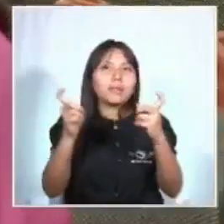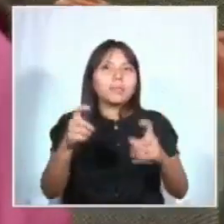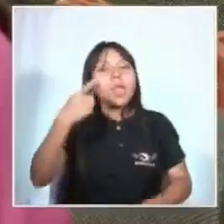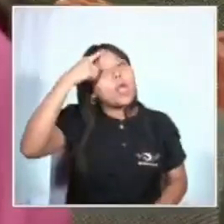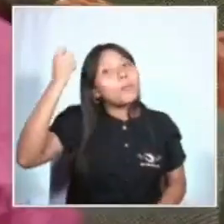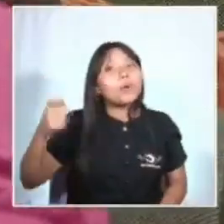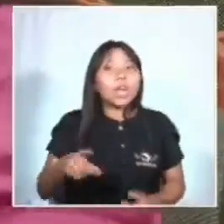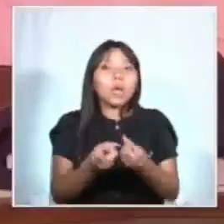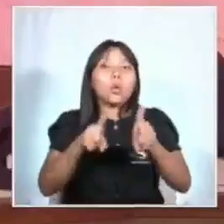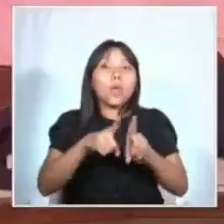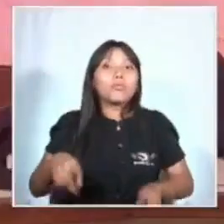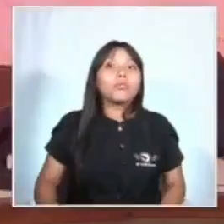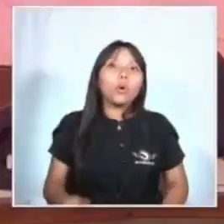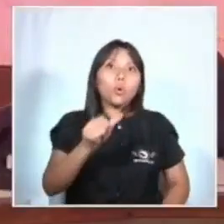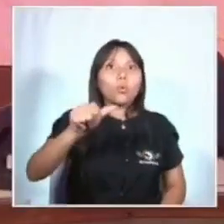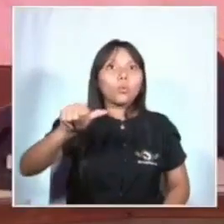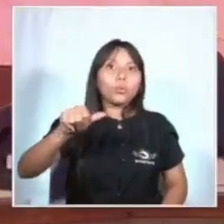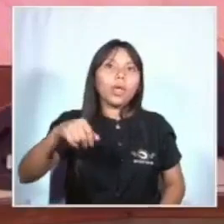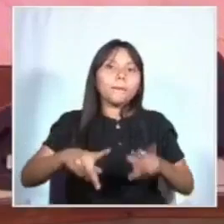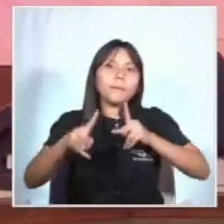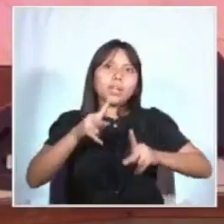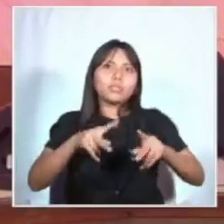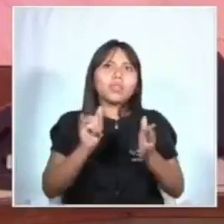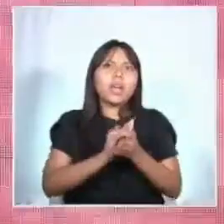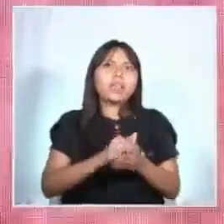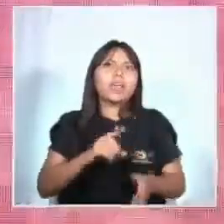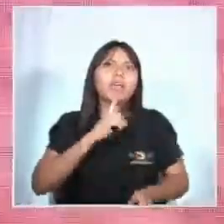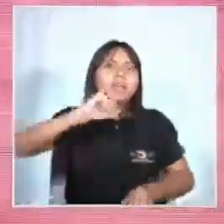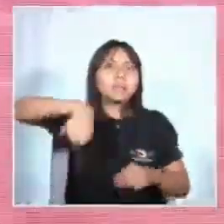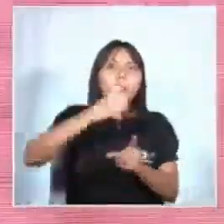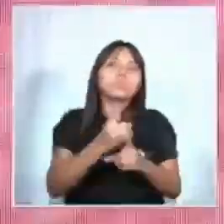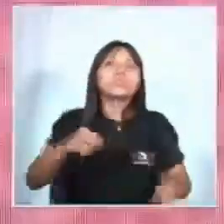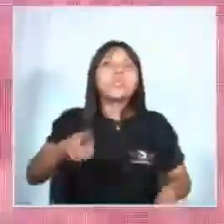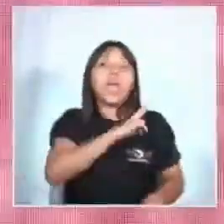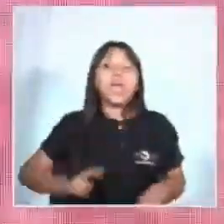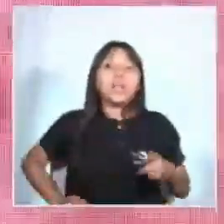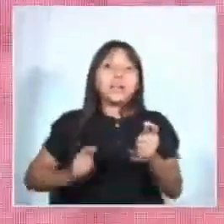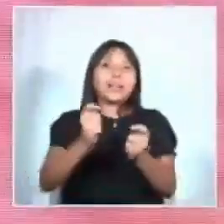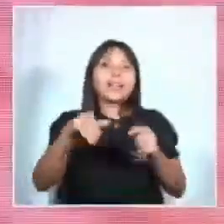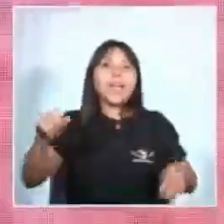Porque cuando una persona que es justa reina, el pueblo celebra.